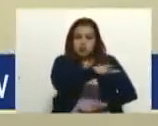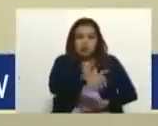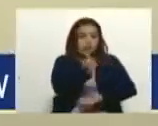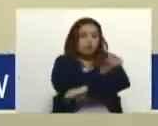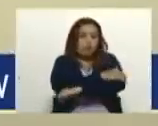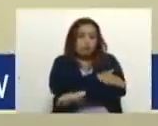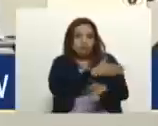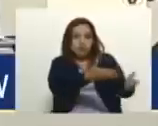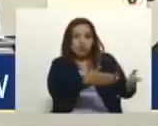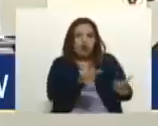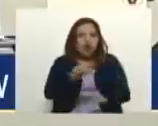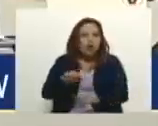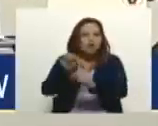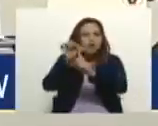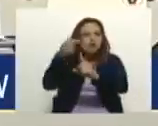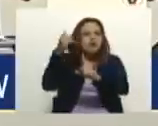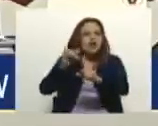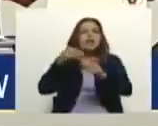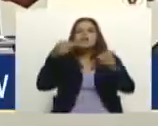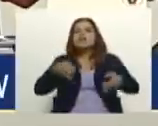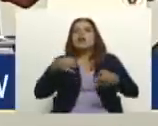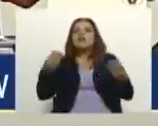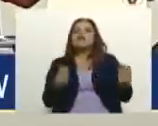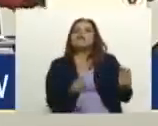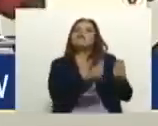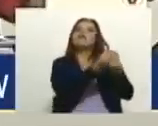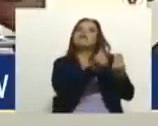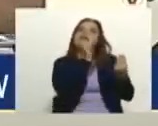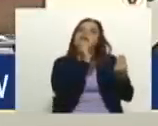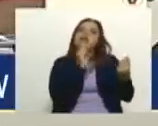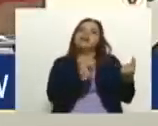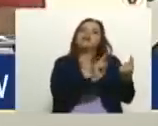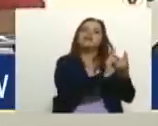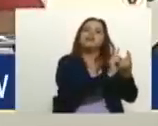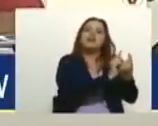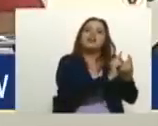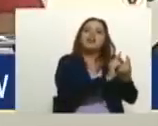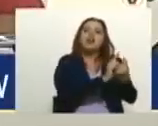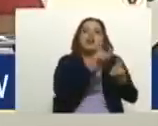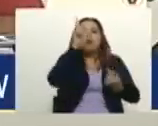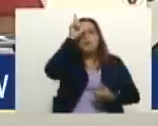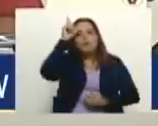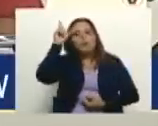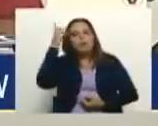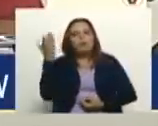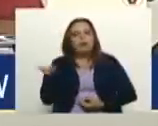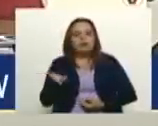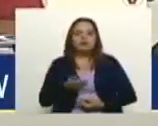Uno de los que andaba siempre al lado, por ejemplo, de Leopoldo López.